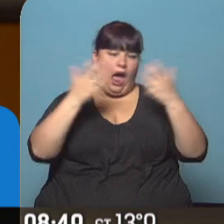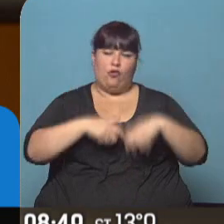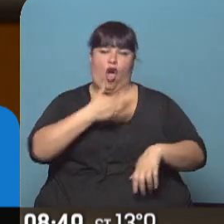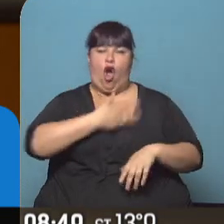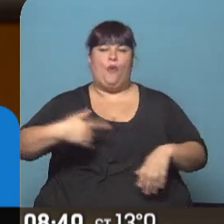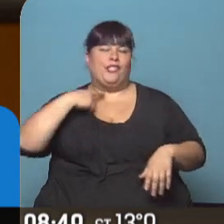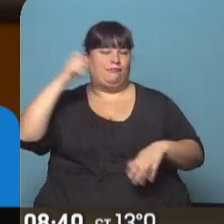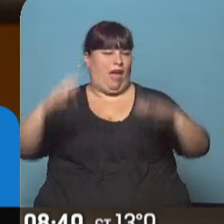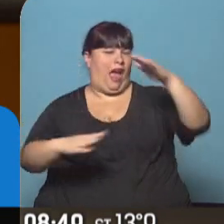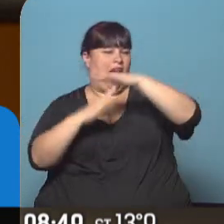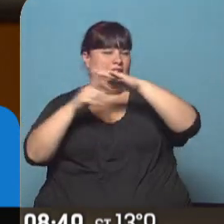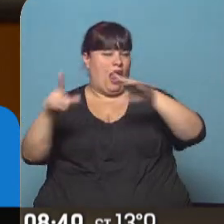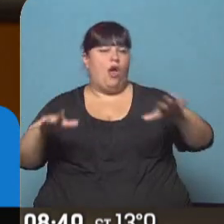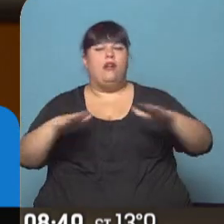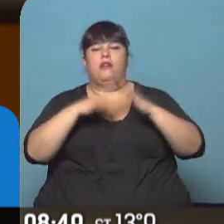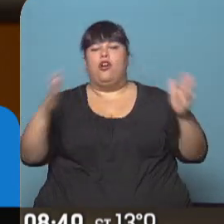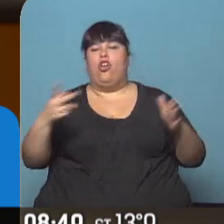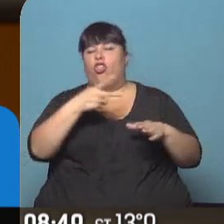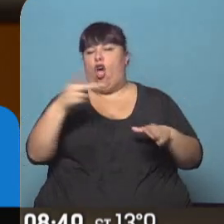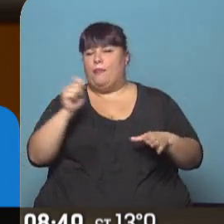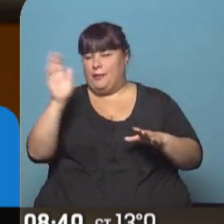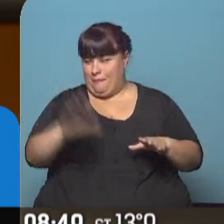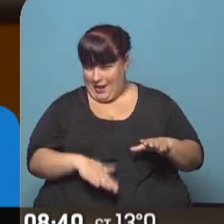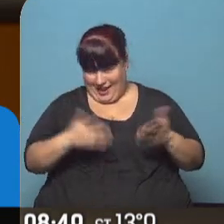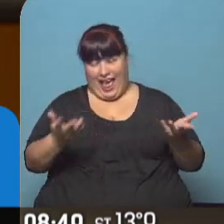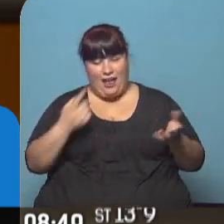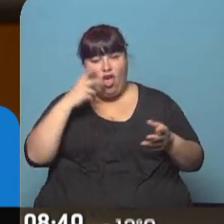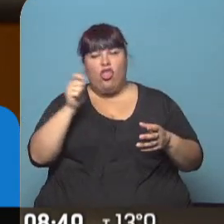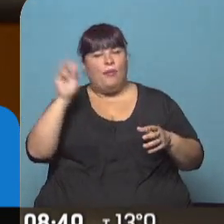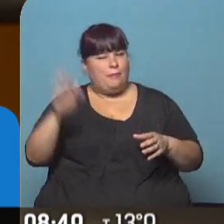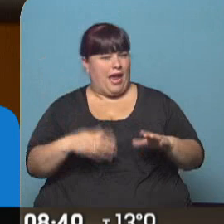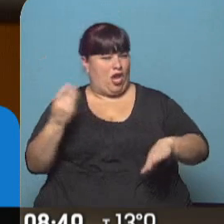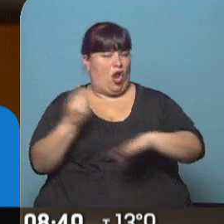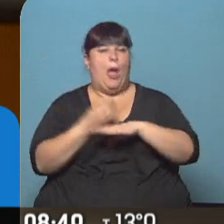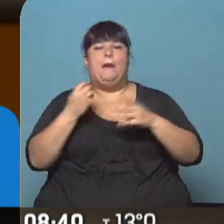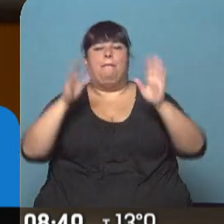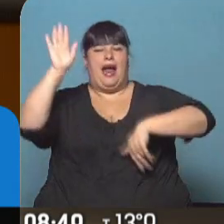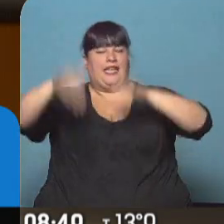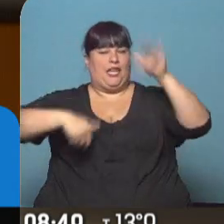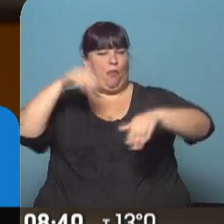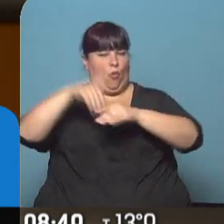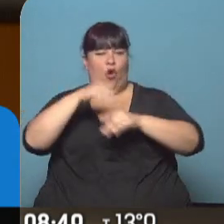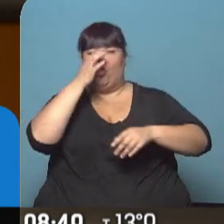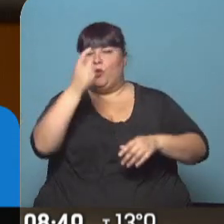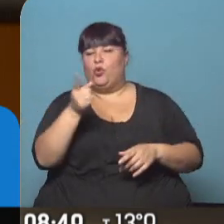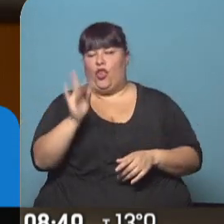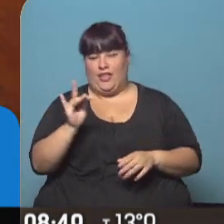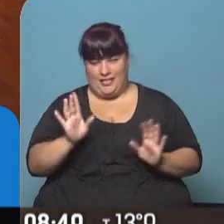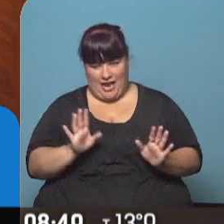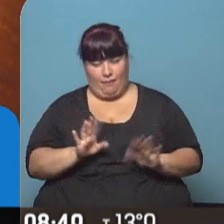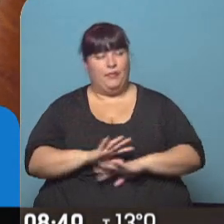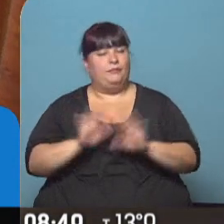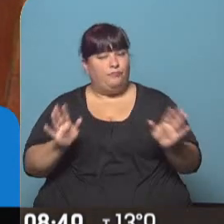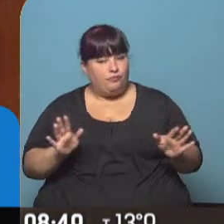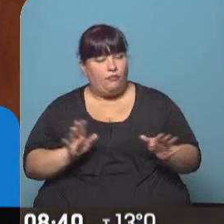el gobierno central por un espacio de menos de 2 meses. Claro, de menos de 2 meses para convocar elecciones el 21 de diciembre.